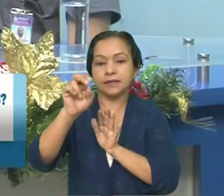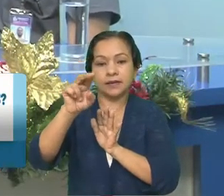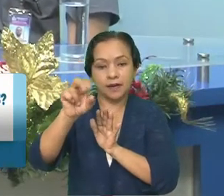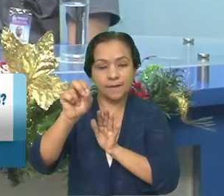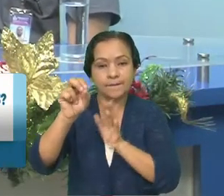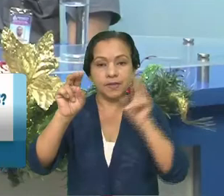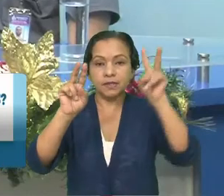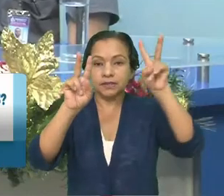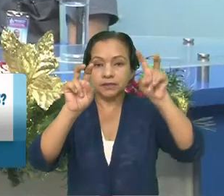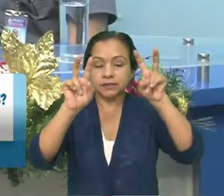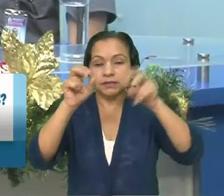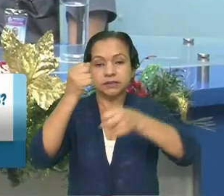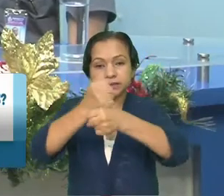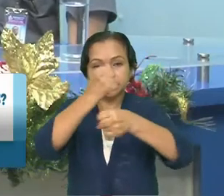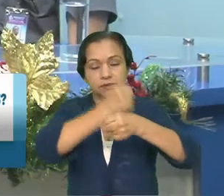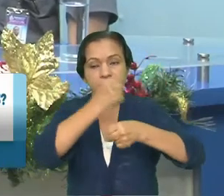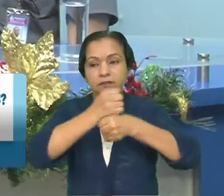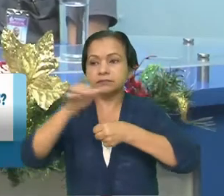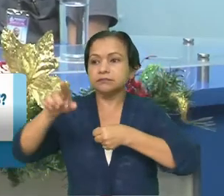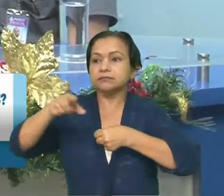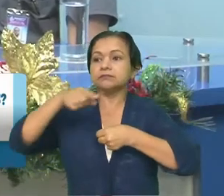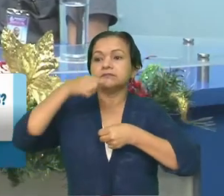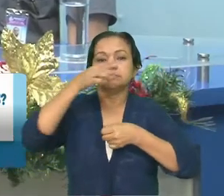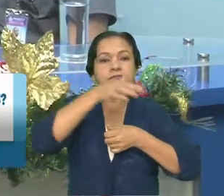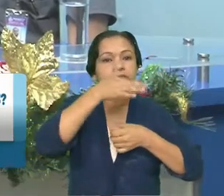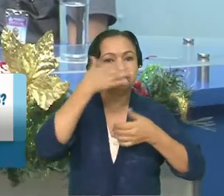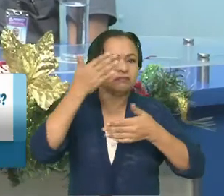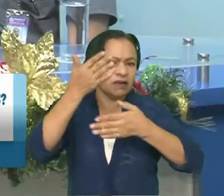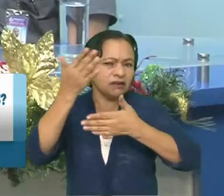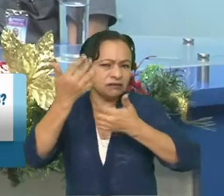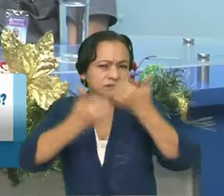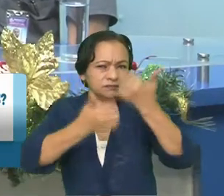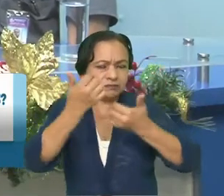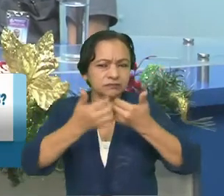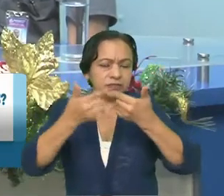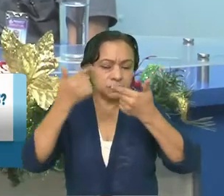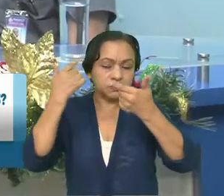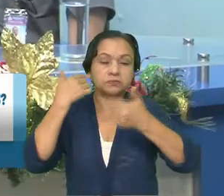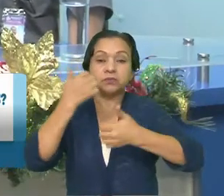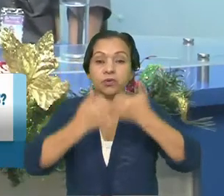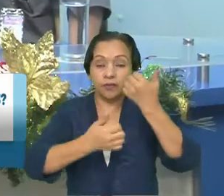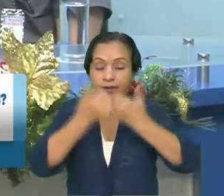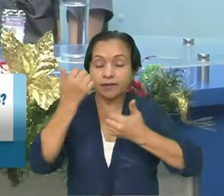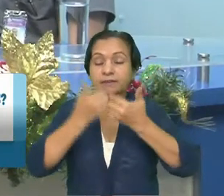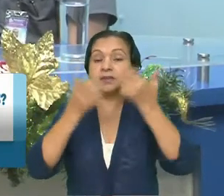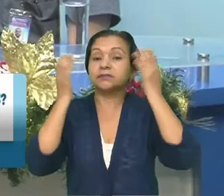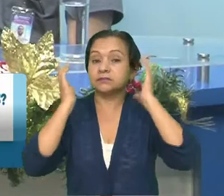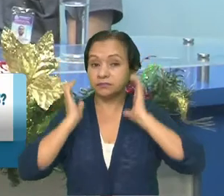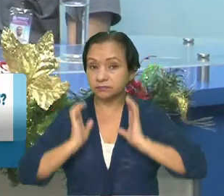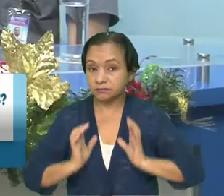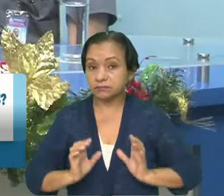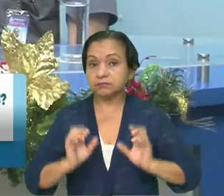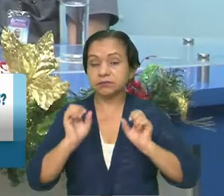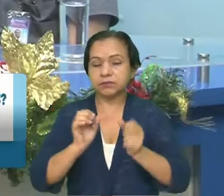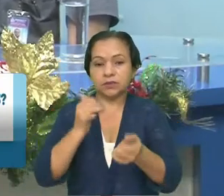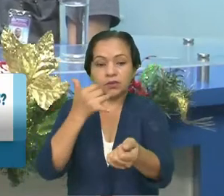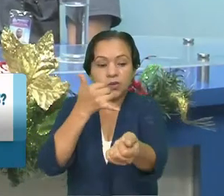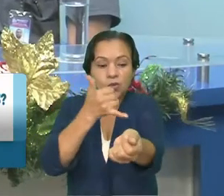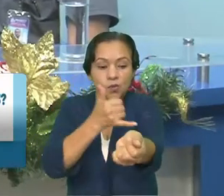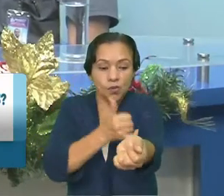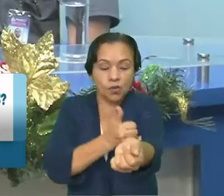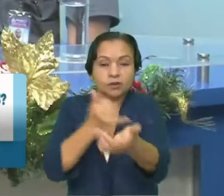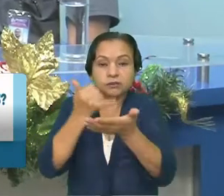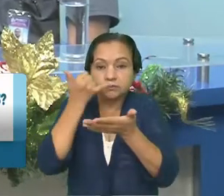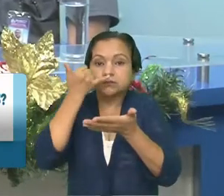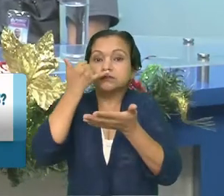contextos ocupacionales. En el ambiente. Pueden dar lesiones desmielinizantes, por darte un ejemplo. O las drogas también pueden darte